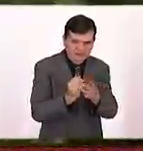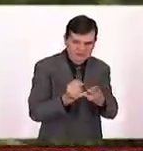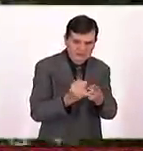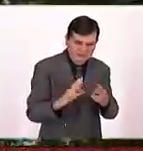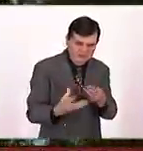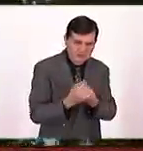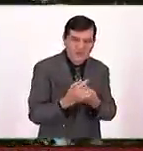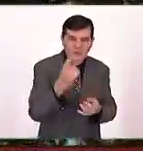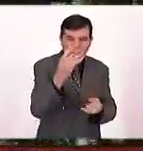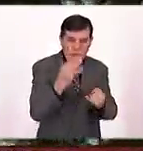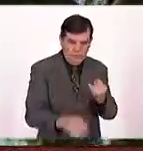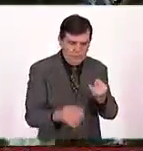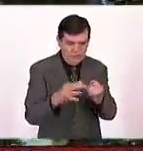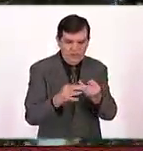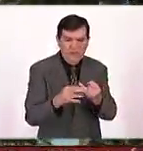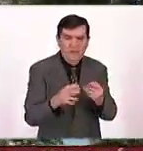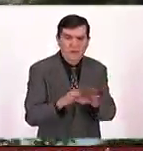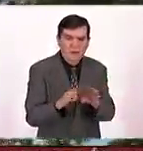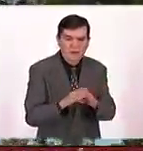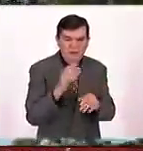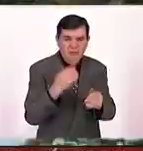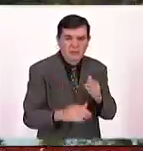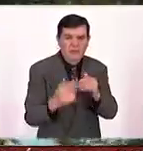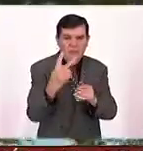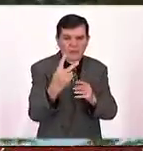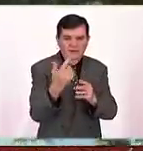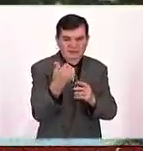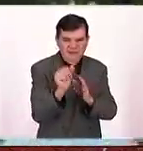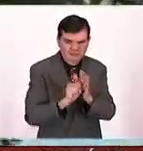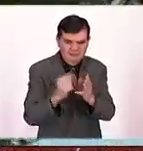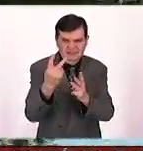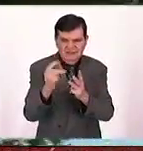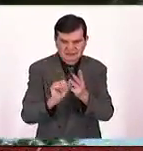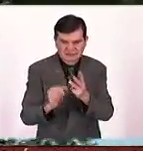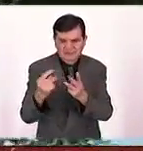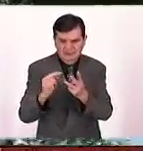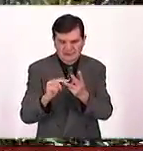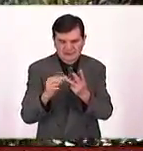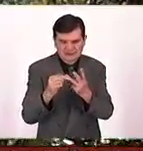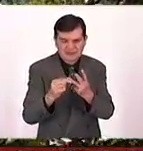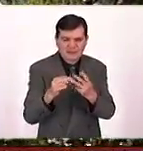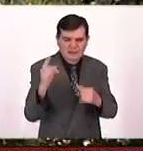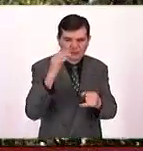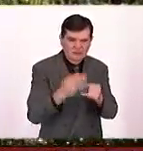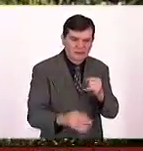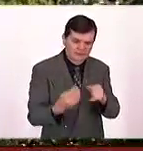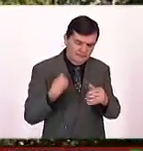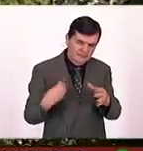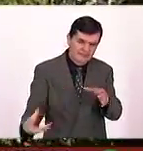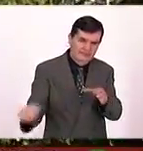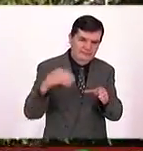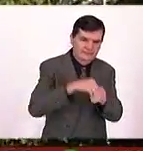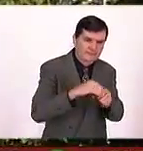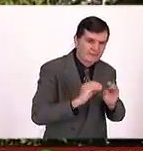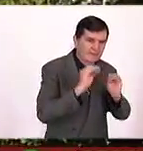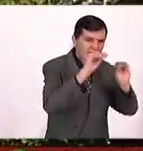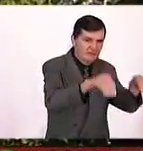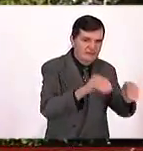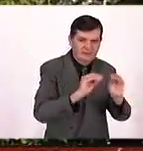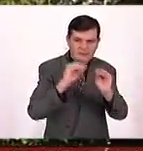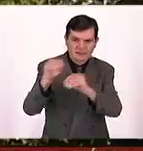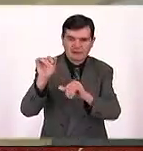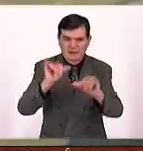ya la última etapa, que serían como los últimos 2 semestres de la carrera, pues entonces el estudiante se insertaría en